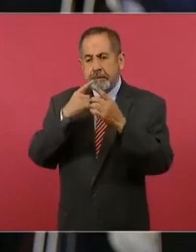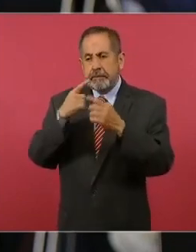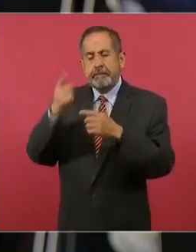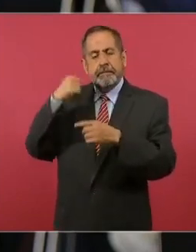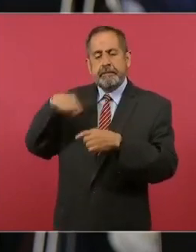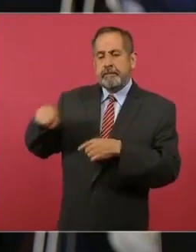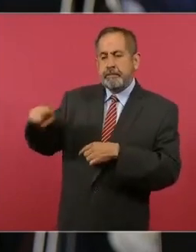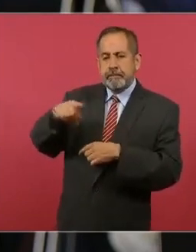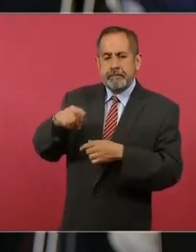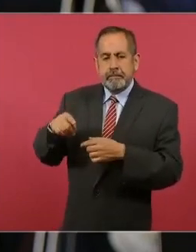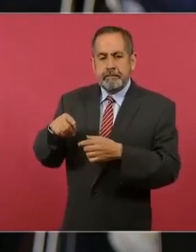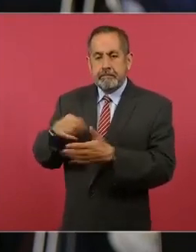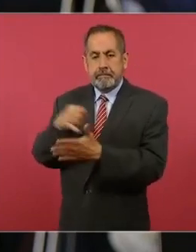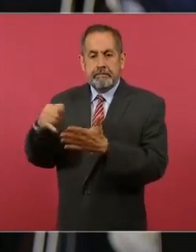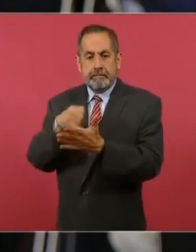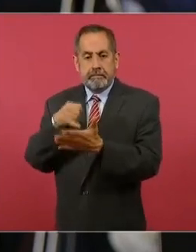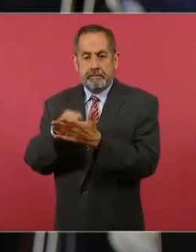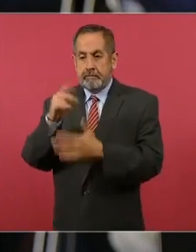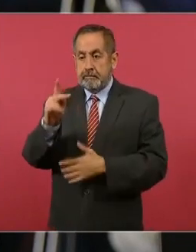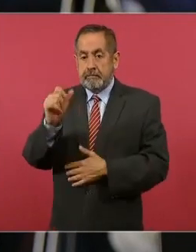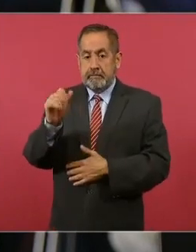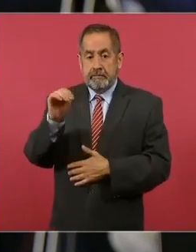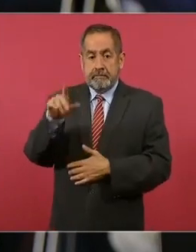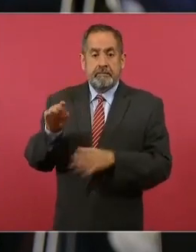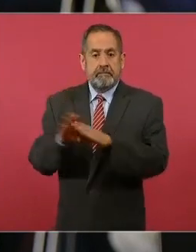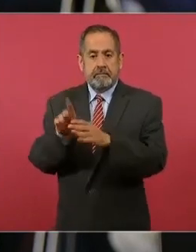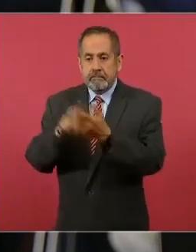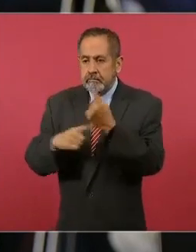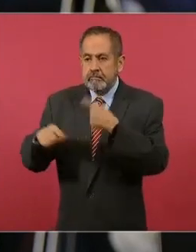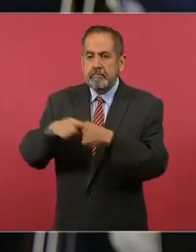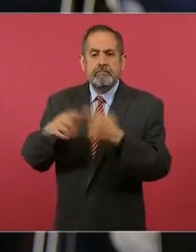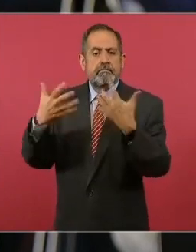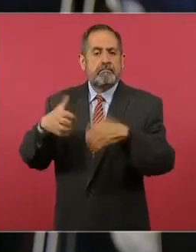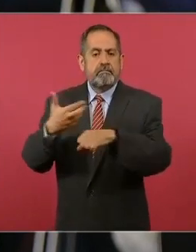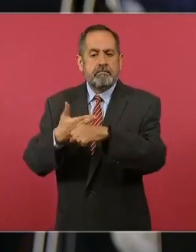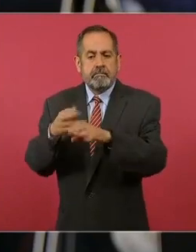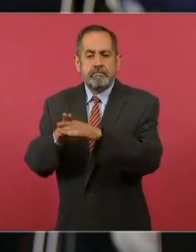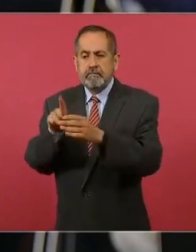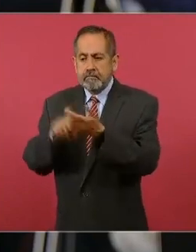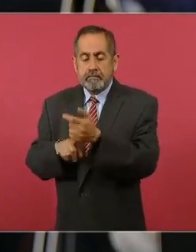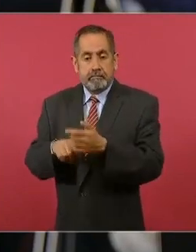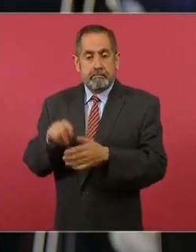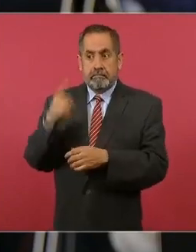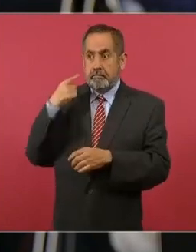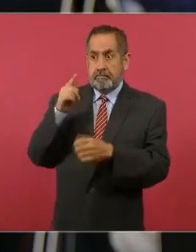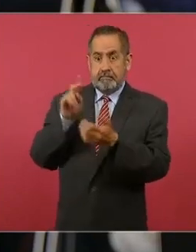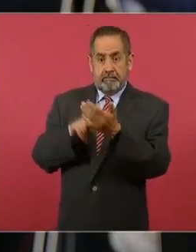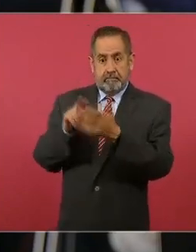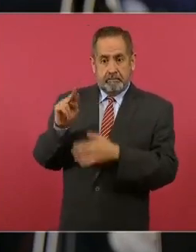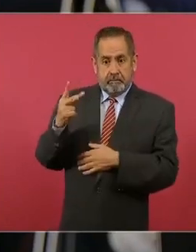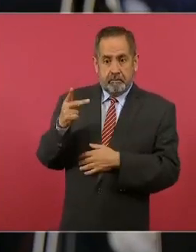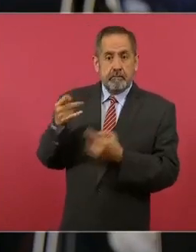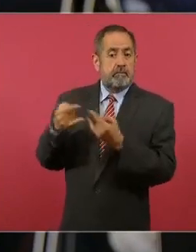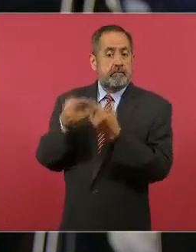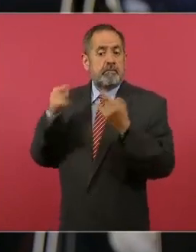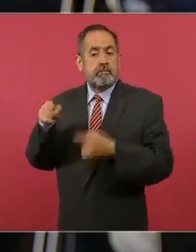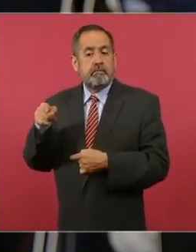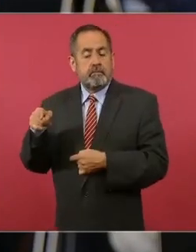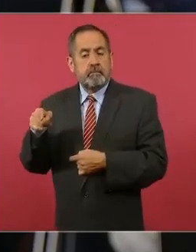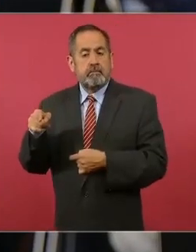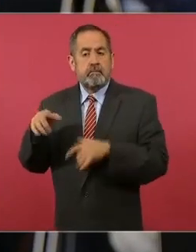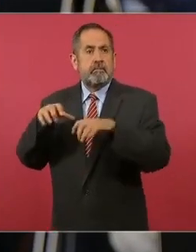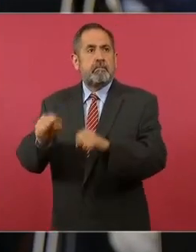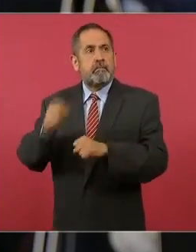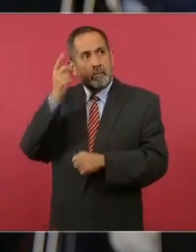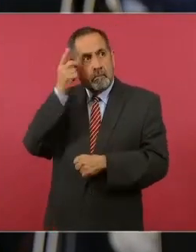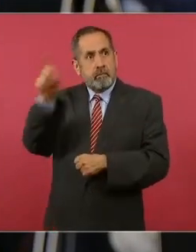denunciantes son los hijos, ¿no? En la Isla de la Palma no se han construido una sola empresa u obra de desarrollo desde el 82, y relata que tuvieron la posesión desde el